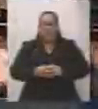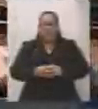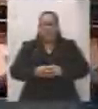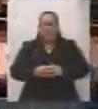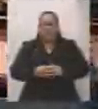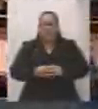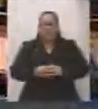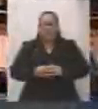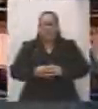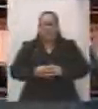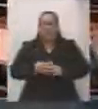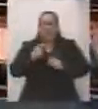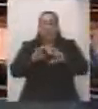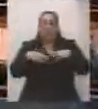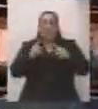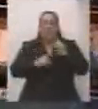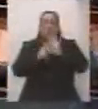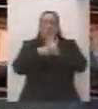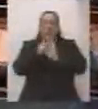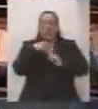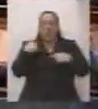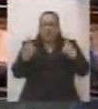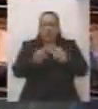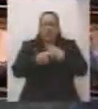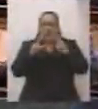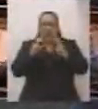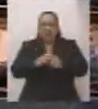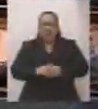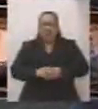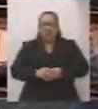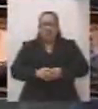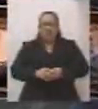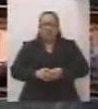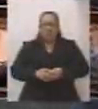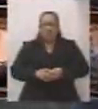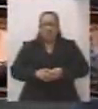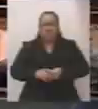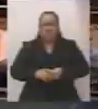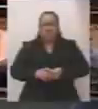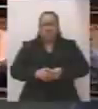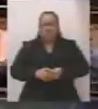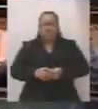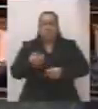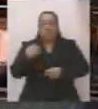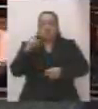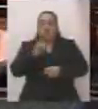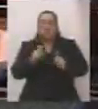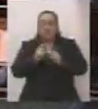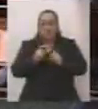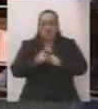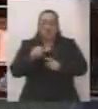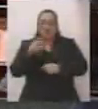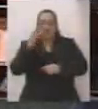de los panelistas por algunos minutos para redondear la idea. Tiene el uso de la palabra